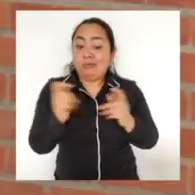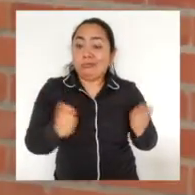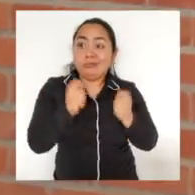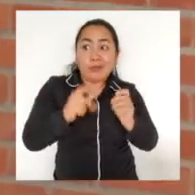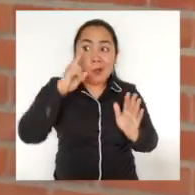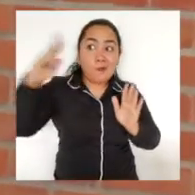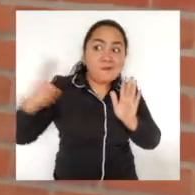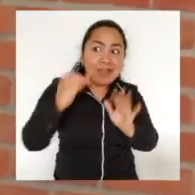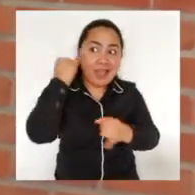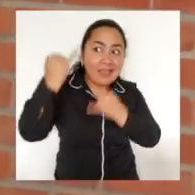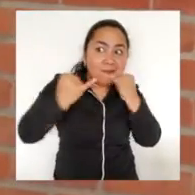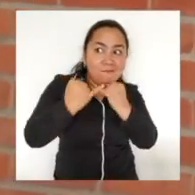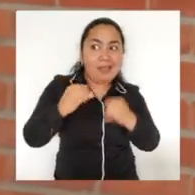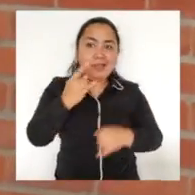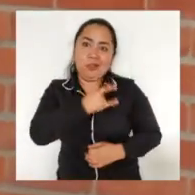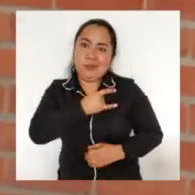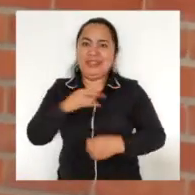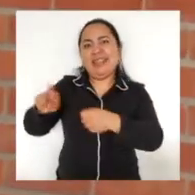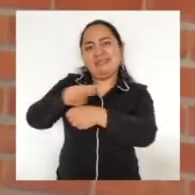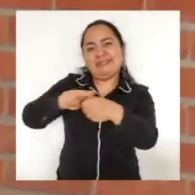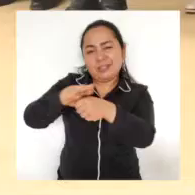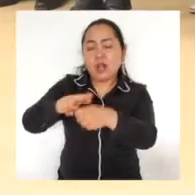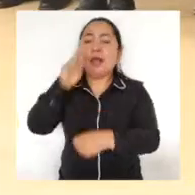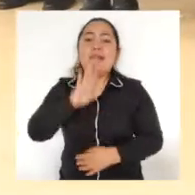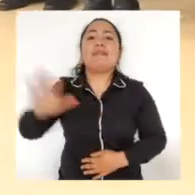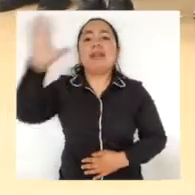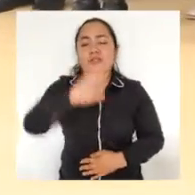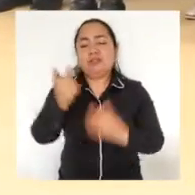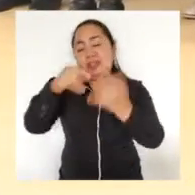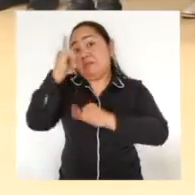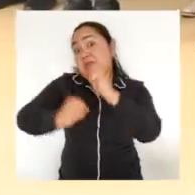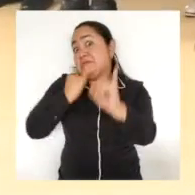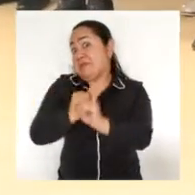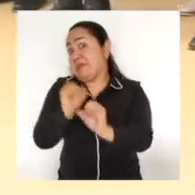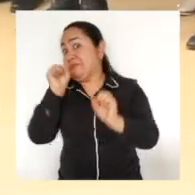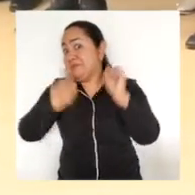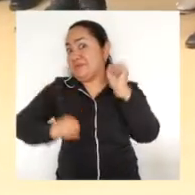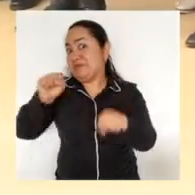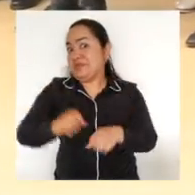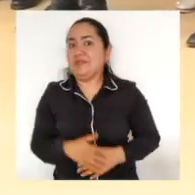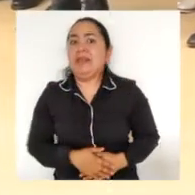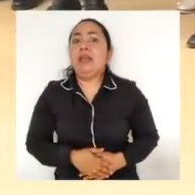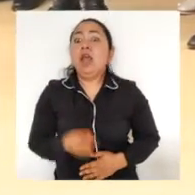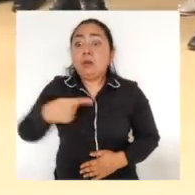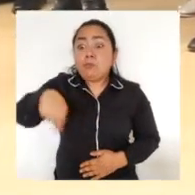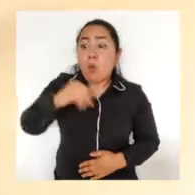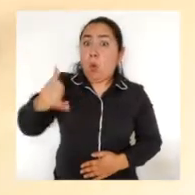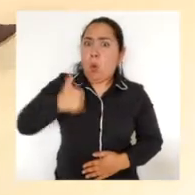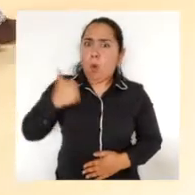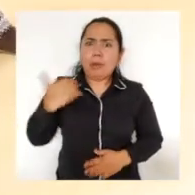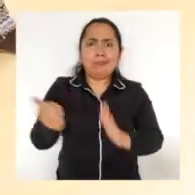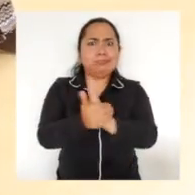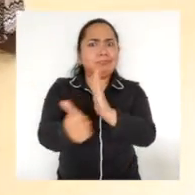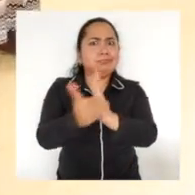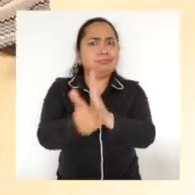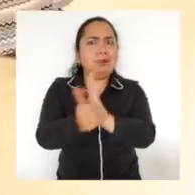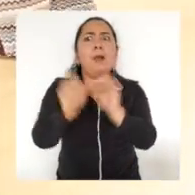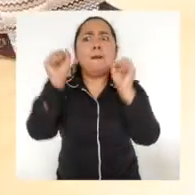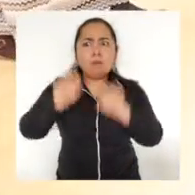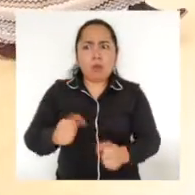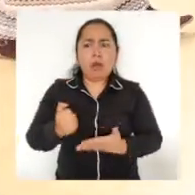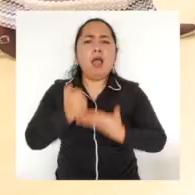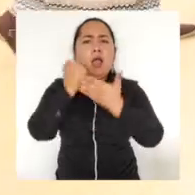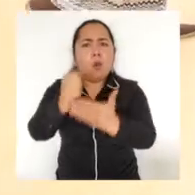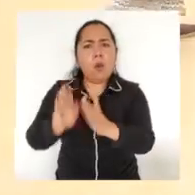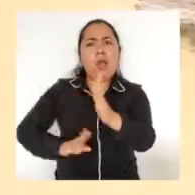nuestra universidad a nivel regional, nacional y ojalá internacionalmente. Que nuestros jóvenes con los talentos que tienen puedan